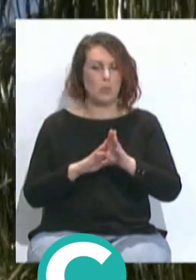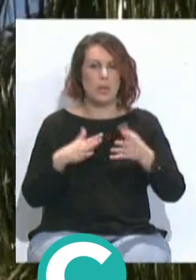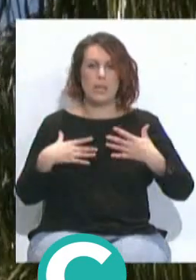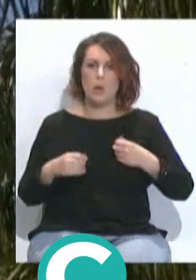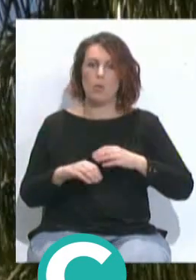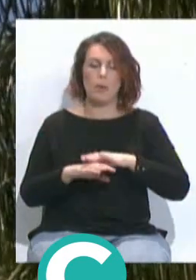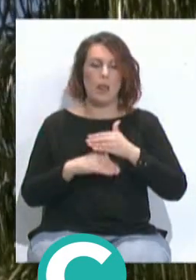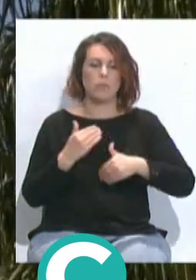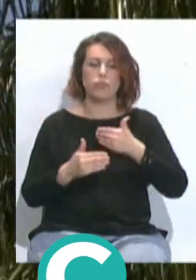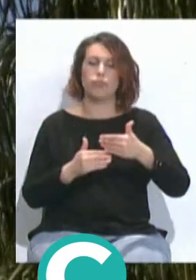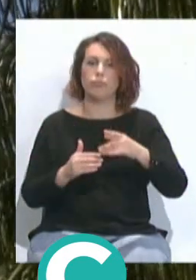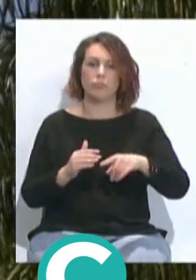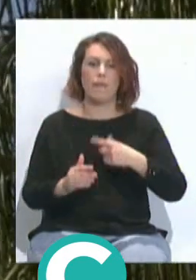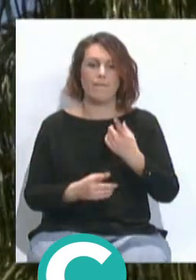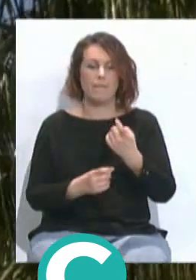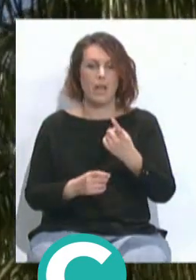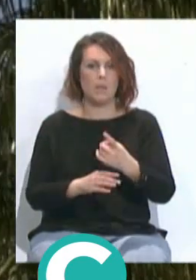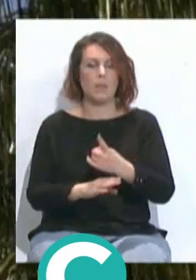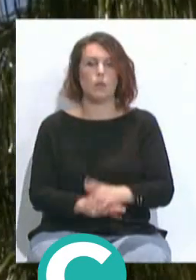afrontar lo que queda de legislatura